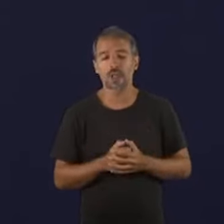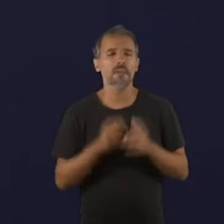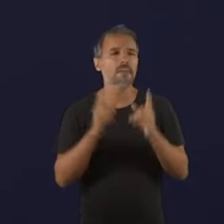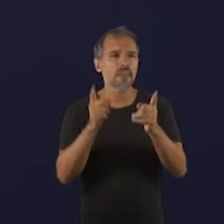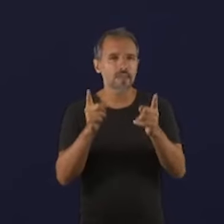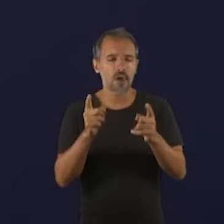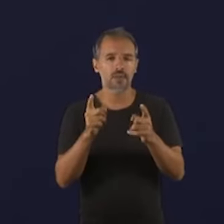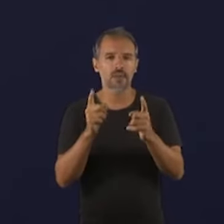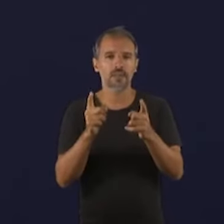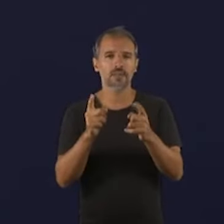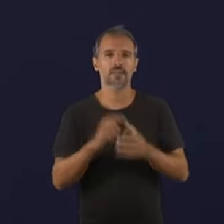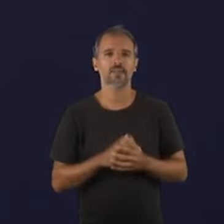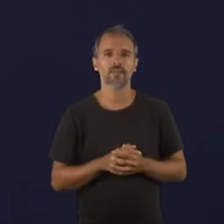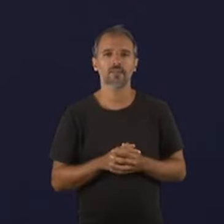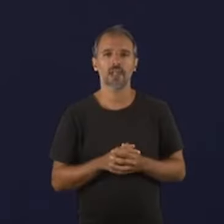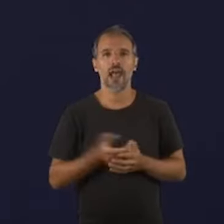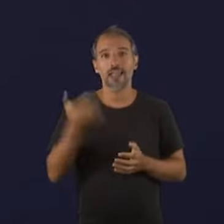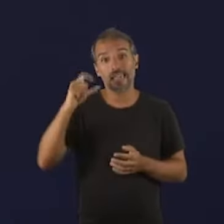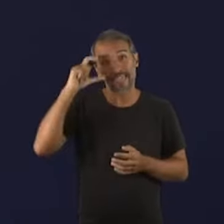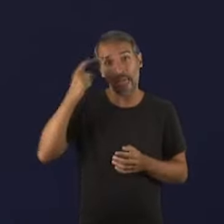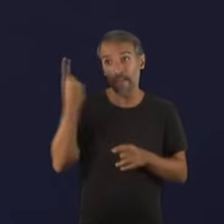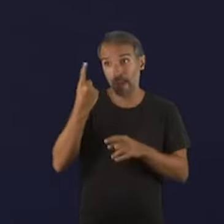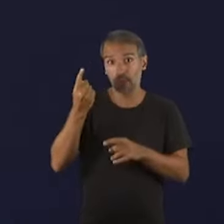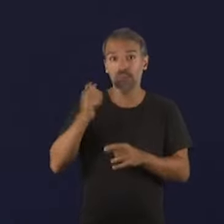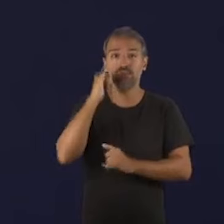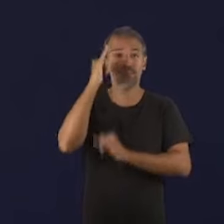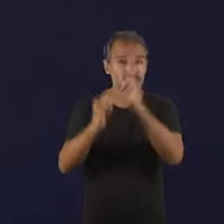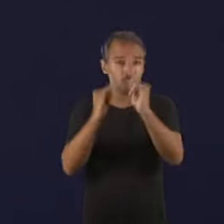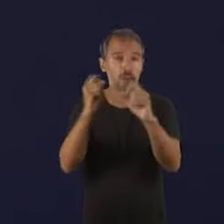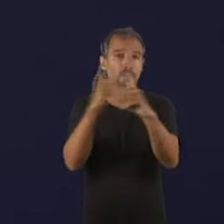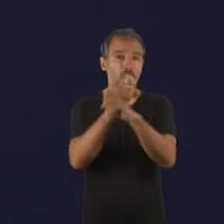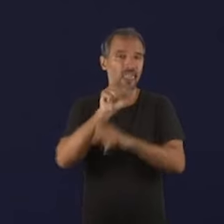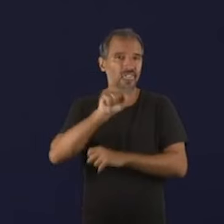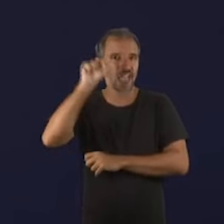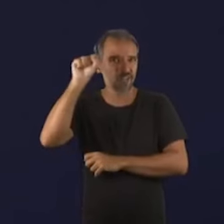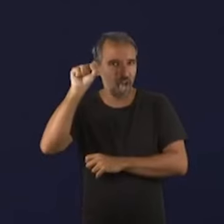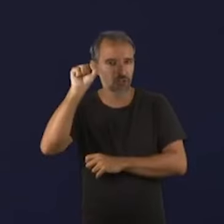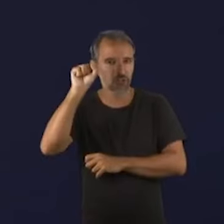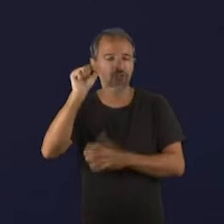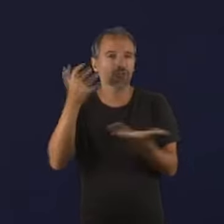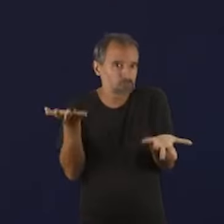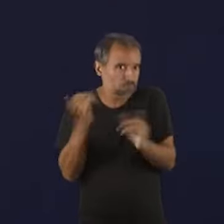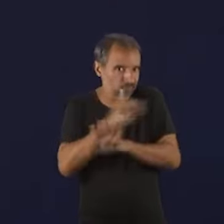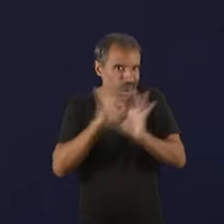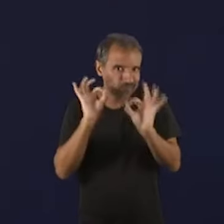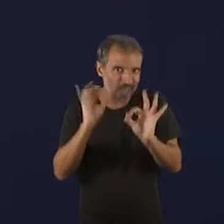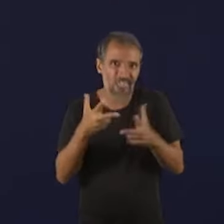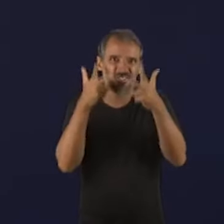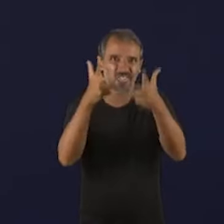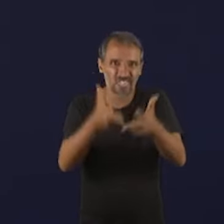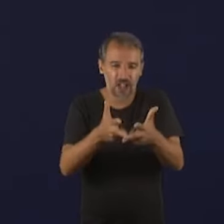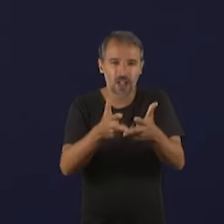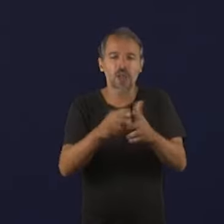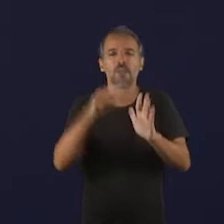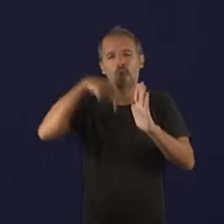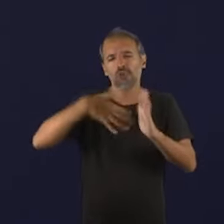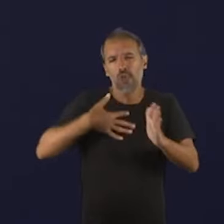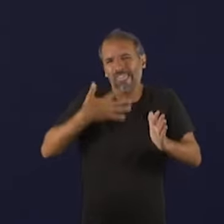mismo me me recién estuve 10 minutos explicando la problemática de la inflación y el el el el profundo entendimiento que tenemos